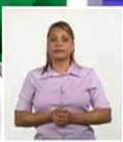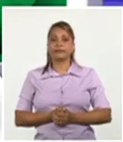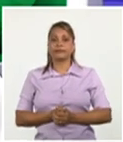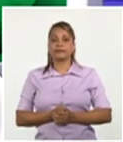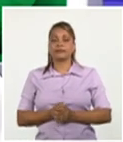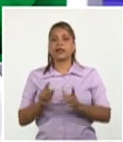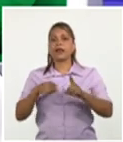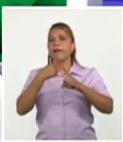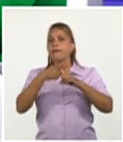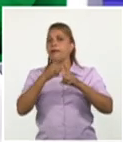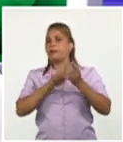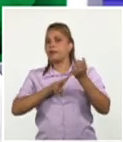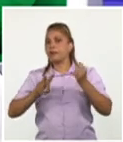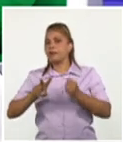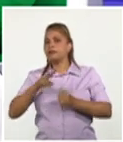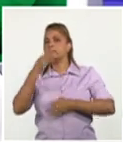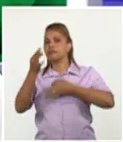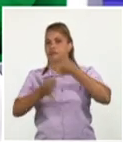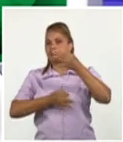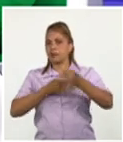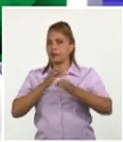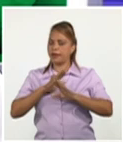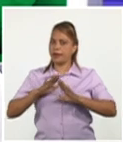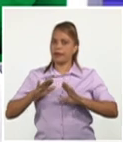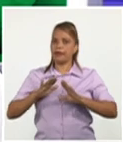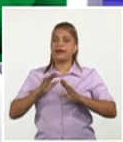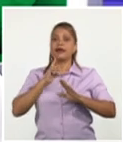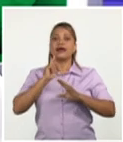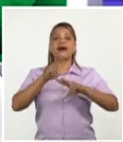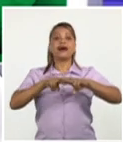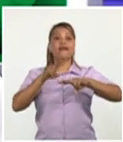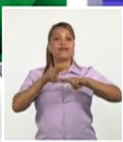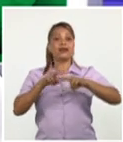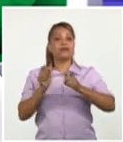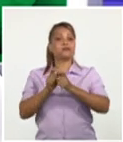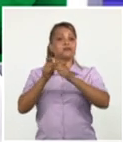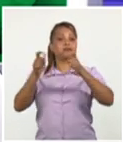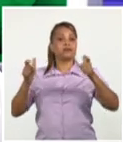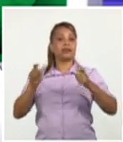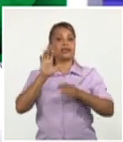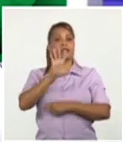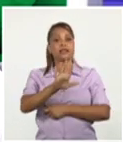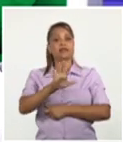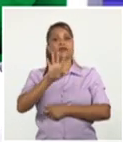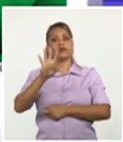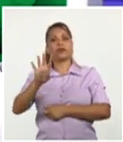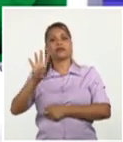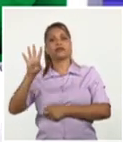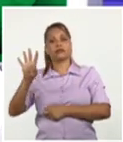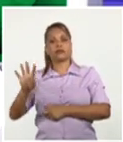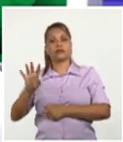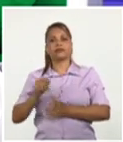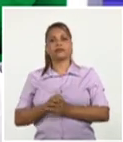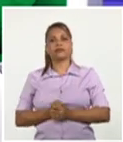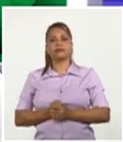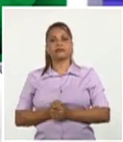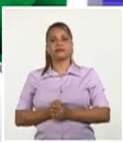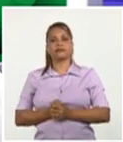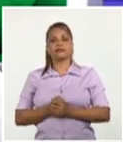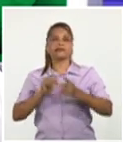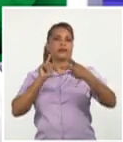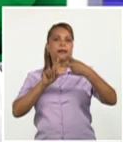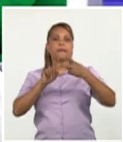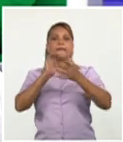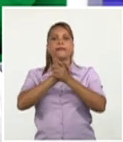como también ya medio que informé, La Habana con el mayor número, 544. Le sigue Matanzas